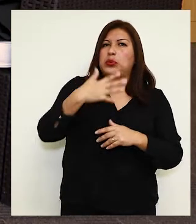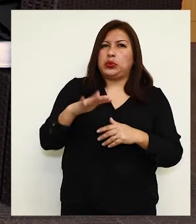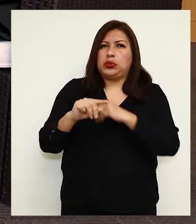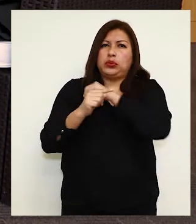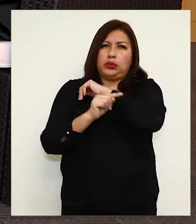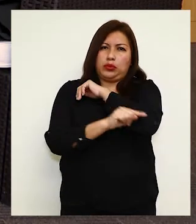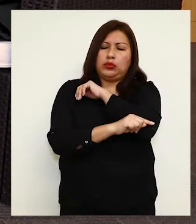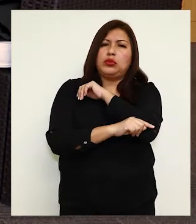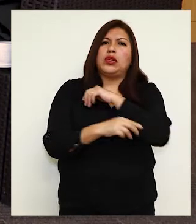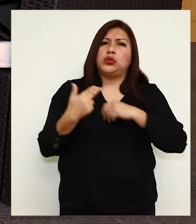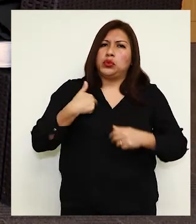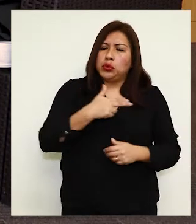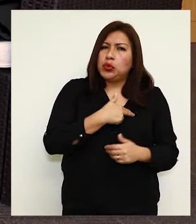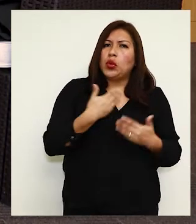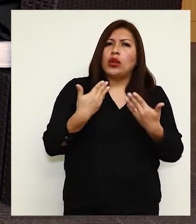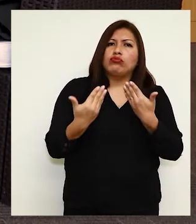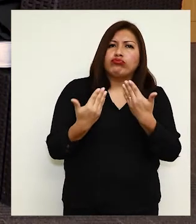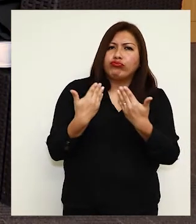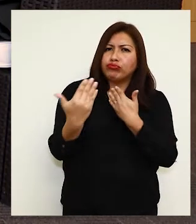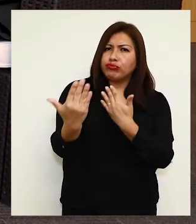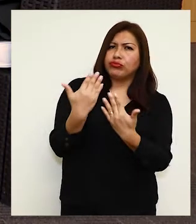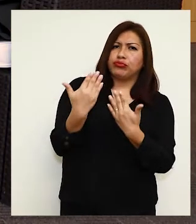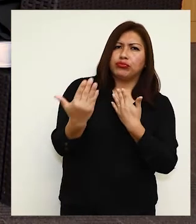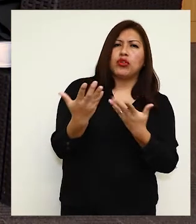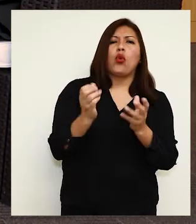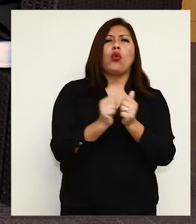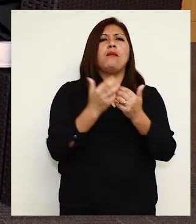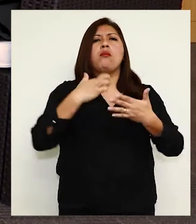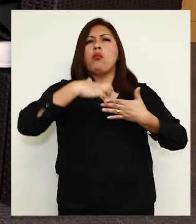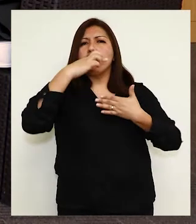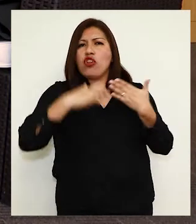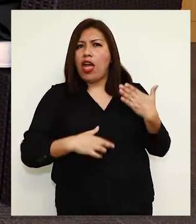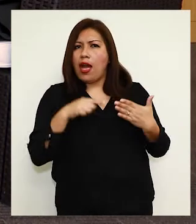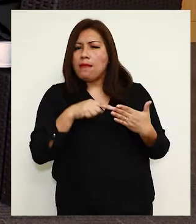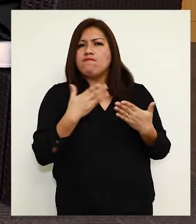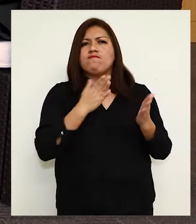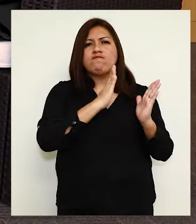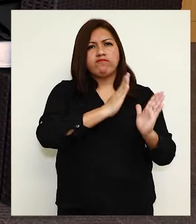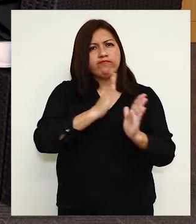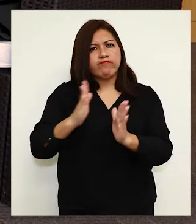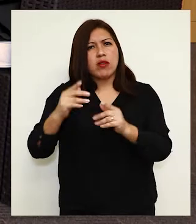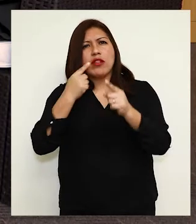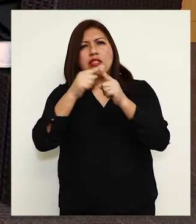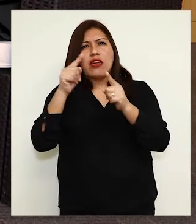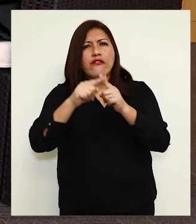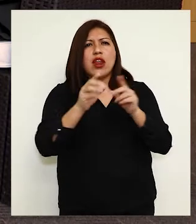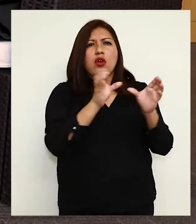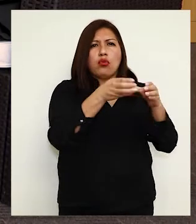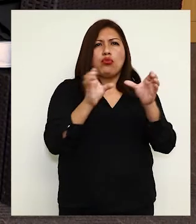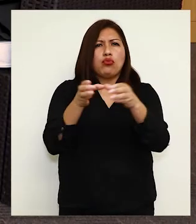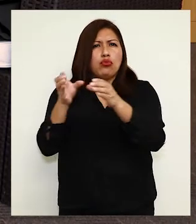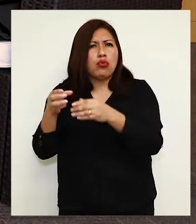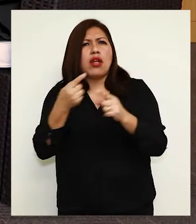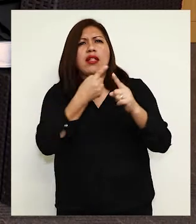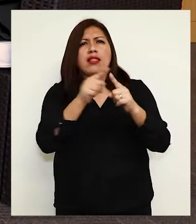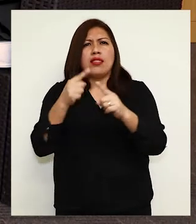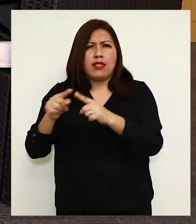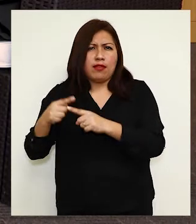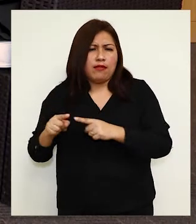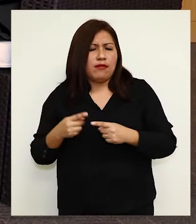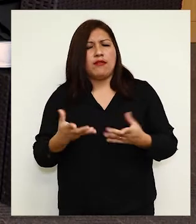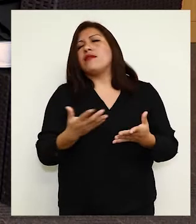han venido siendo manejados con programas reajustados, ¿no?, con los diversos actores que son los